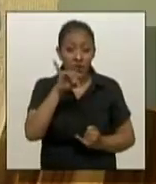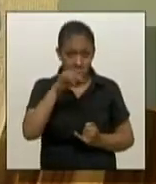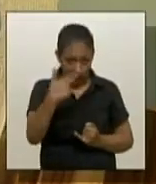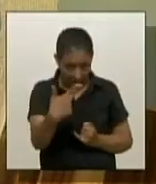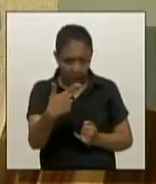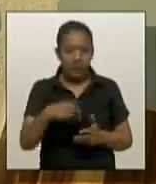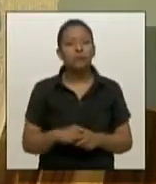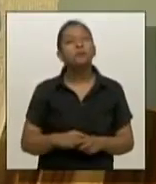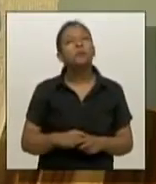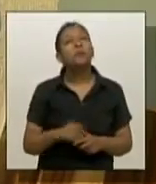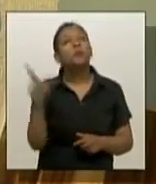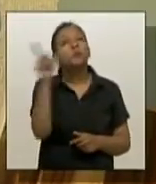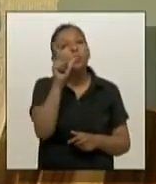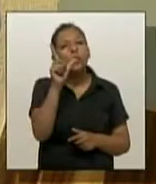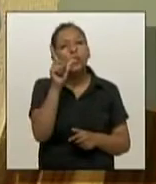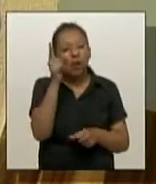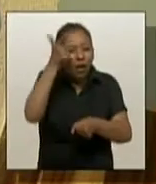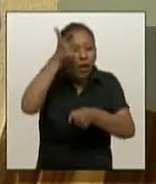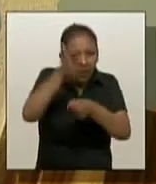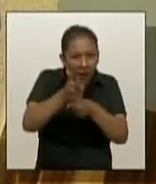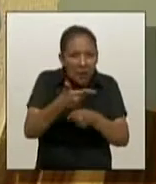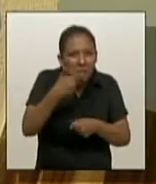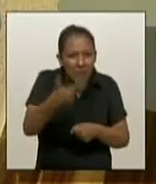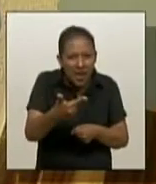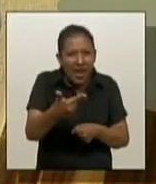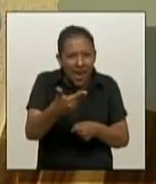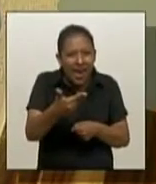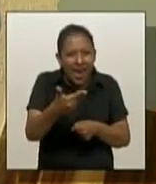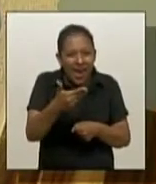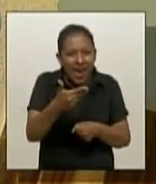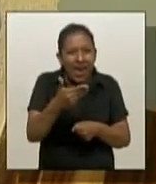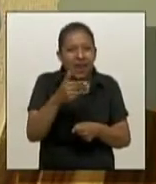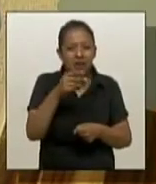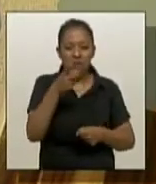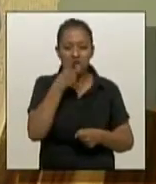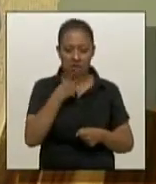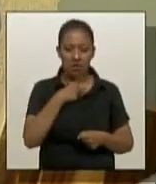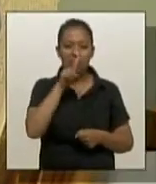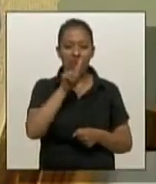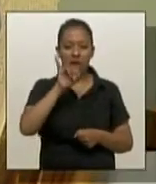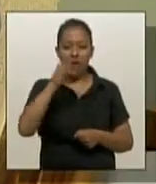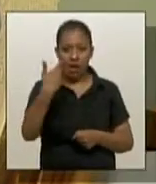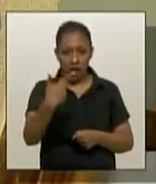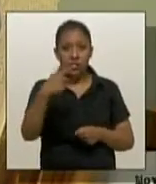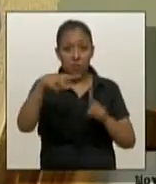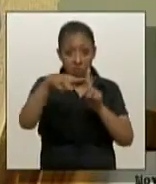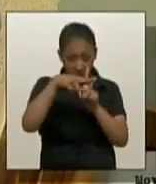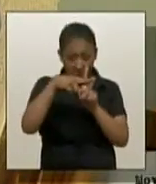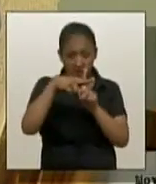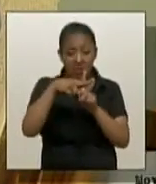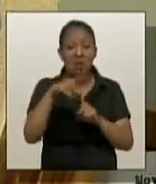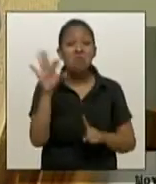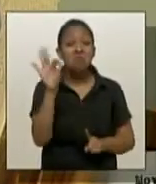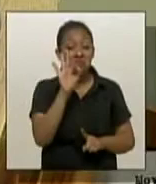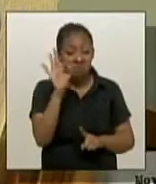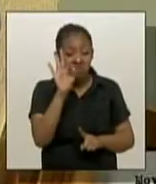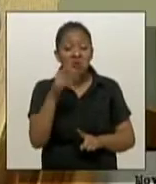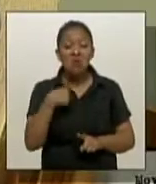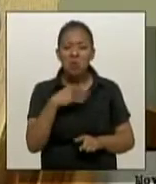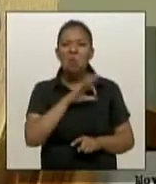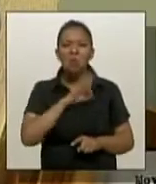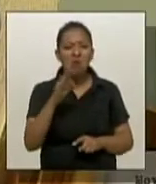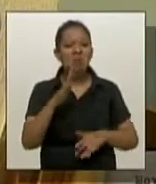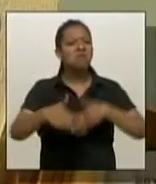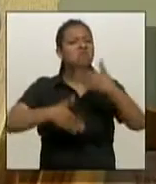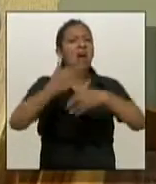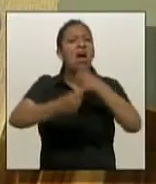un diagnóstico oportuno a mí en este momento me pueden decir, eres VIH positiva y a lo mejor puedo durar muchos años sin tomar